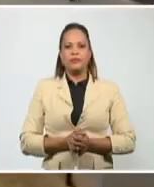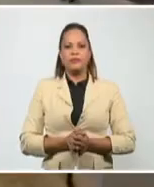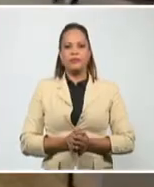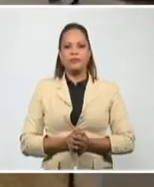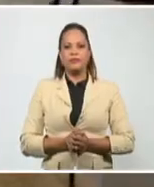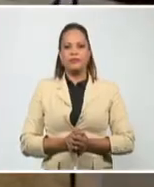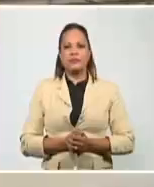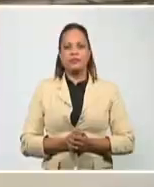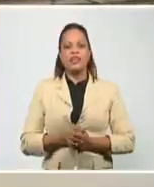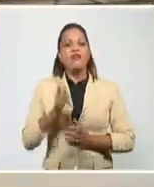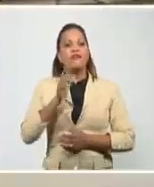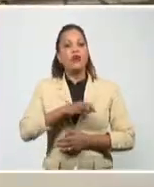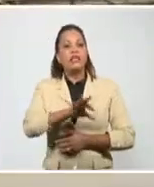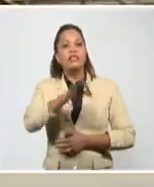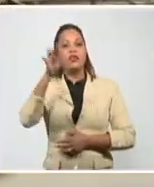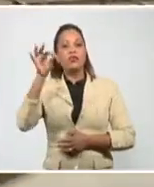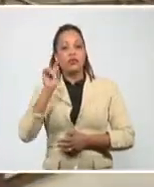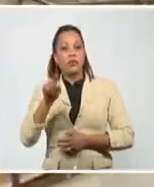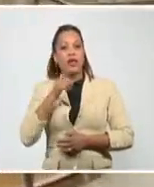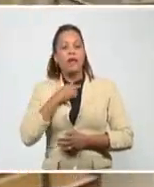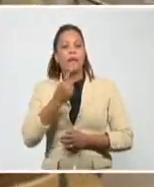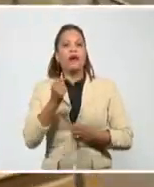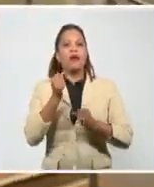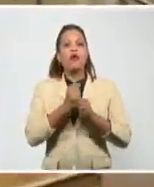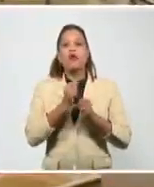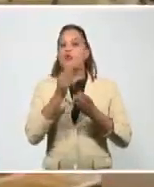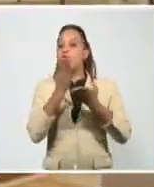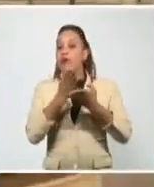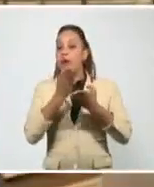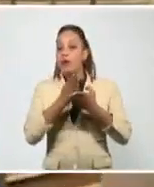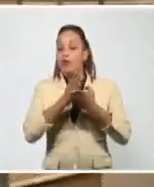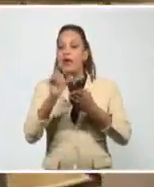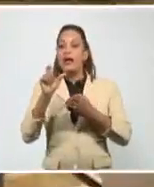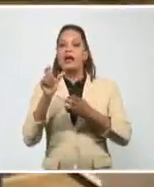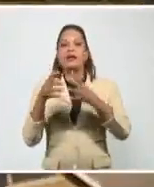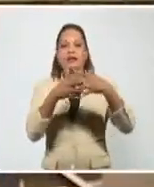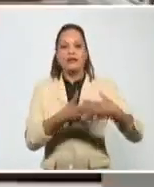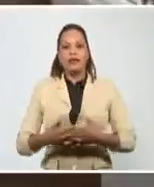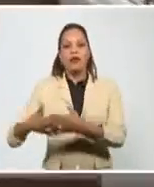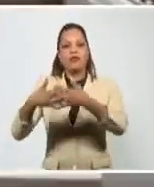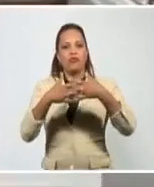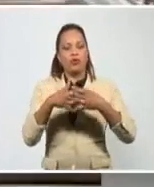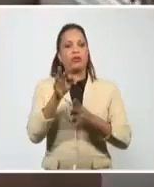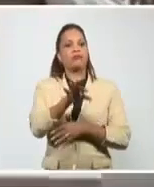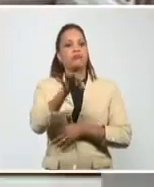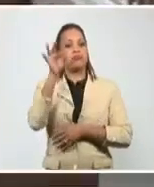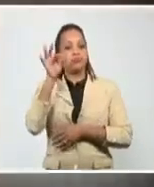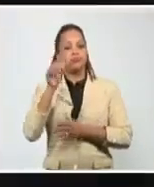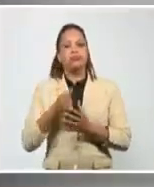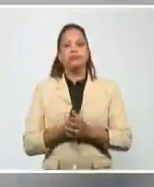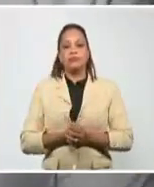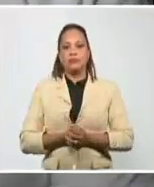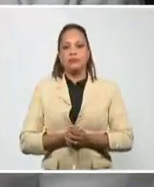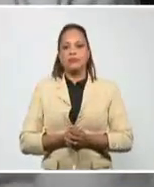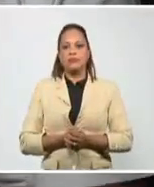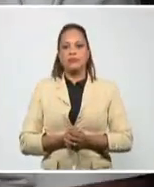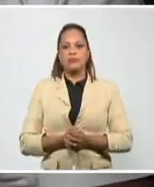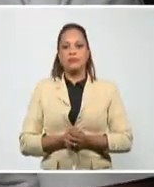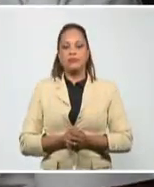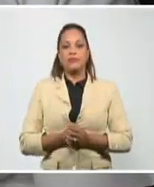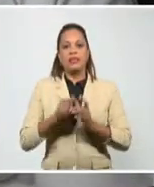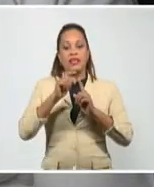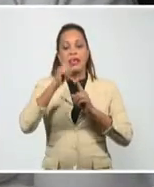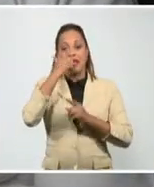Bruguera fue seleccionada para una beca en el Instituto de Arte de Chicago en 1999. Bueno, Tania